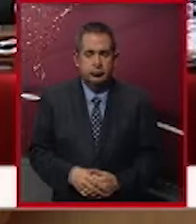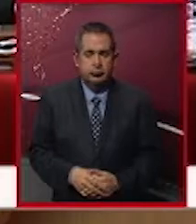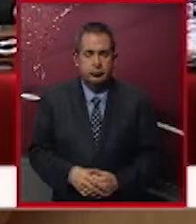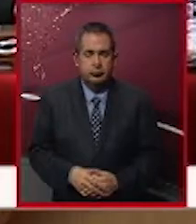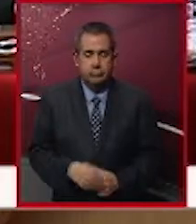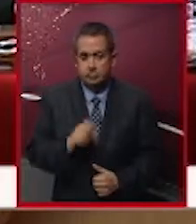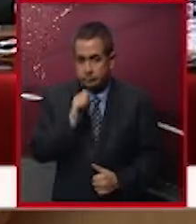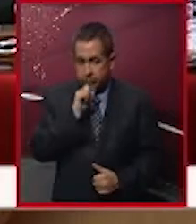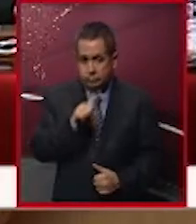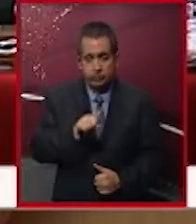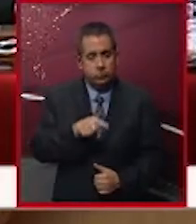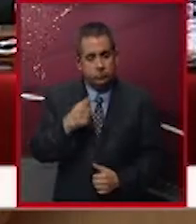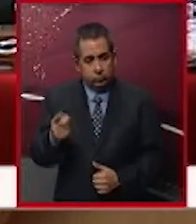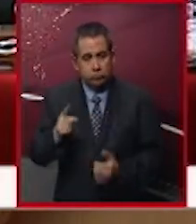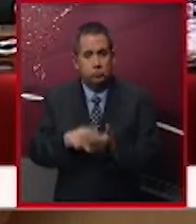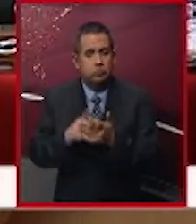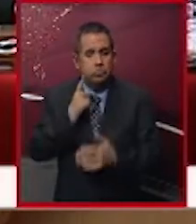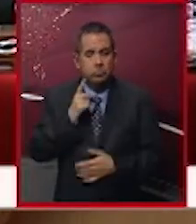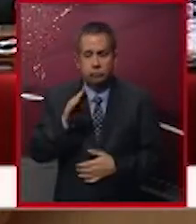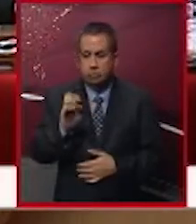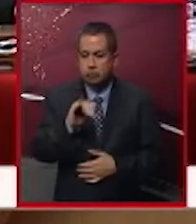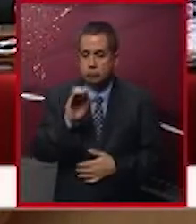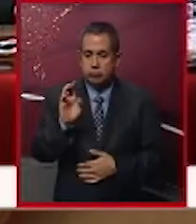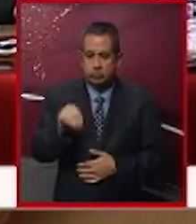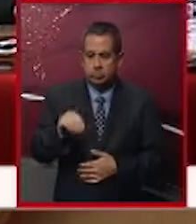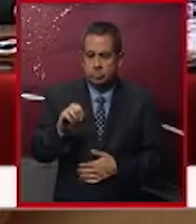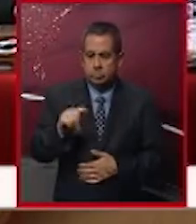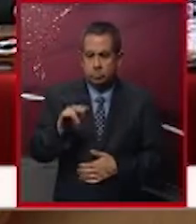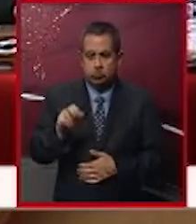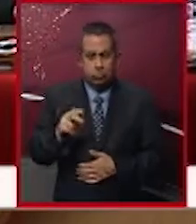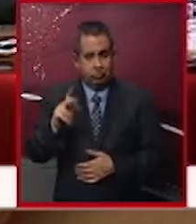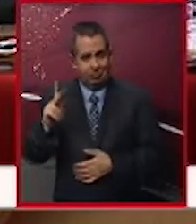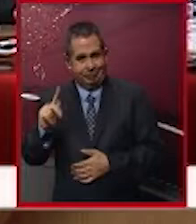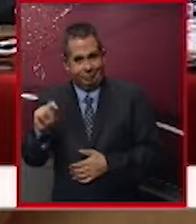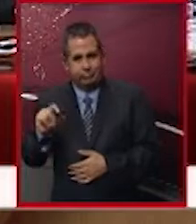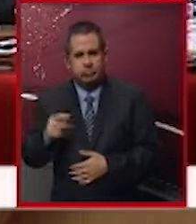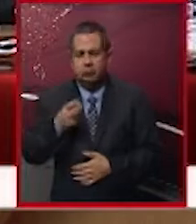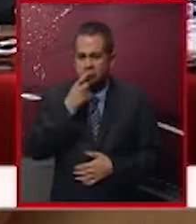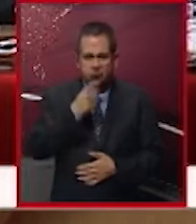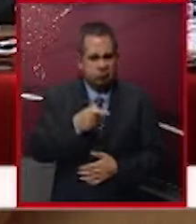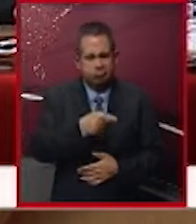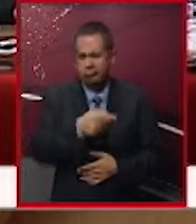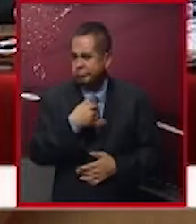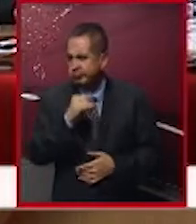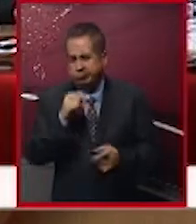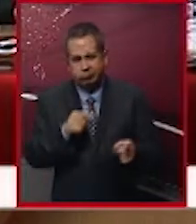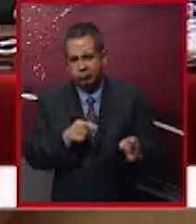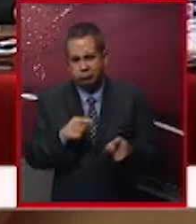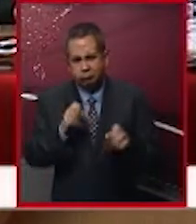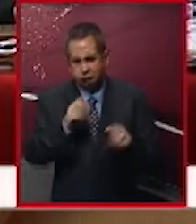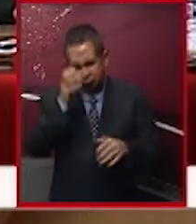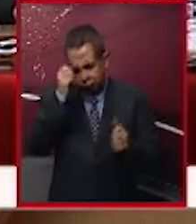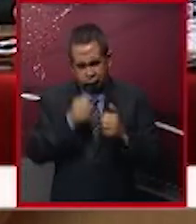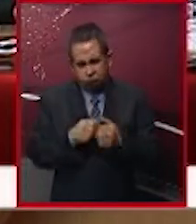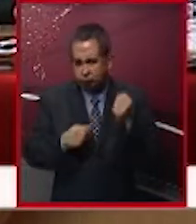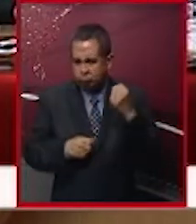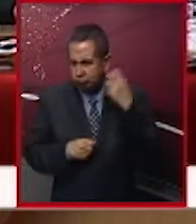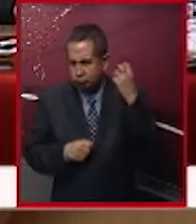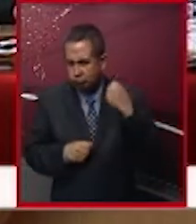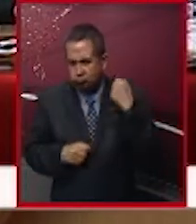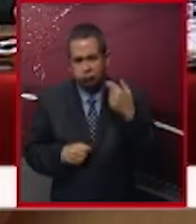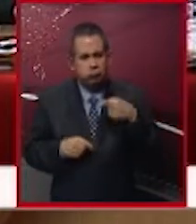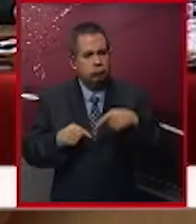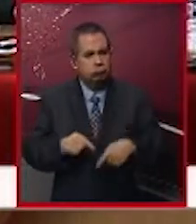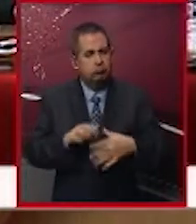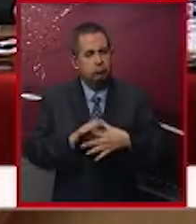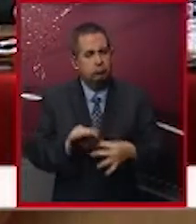Bueno, al hacer uso de la palabra, el diputado Benjamín Robles Montoya del PT criticó las declaraciones hechas por el funcionario en su comparecencia ante el Senado de la República